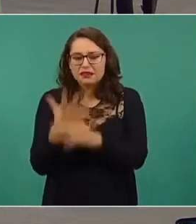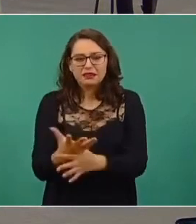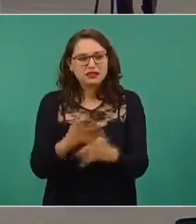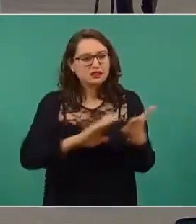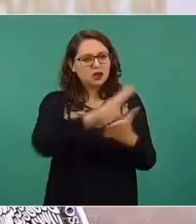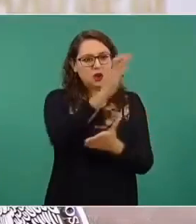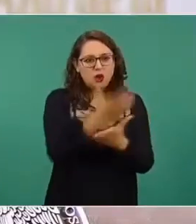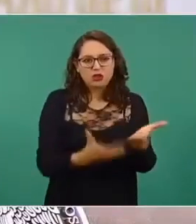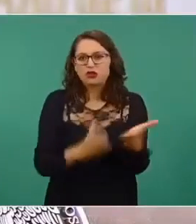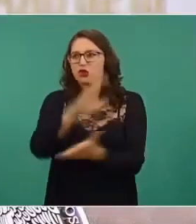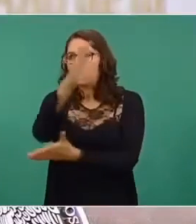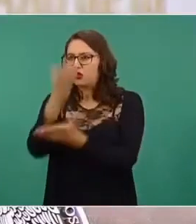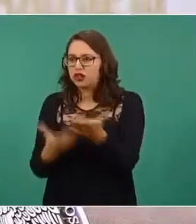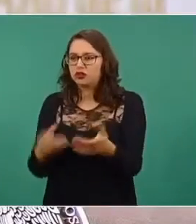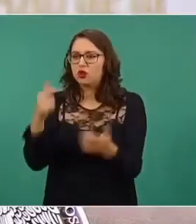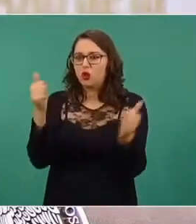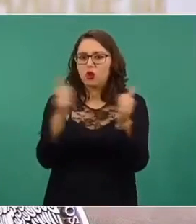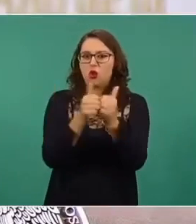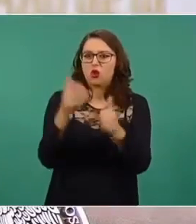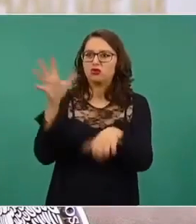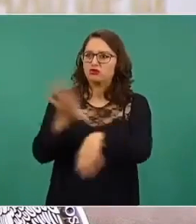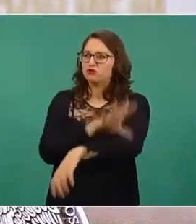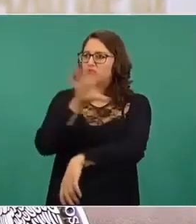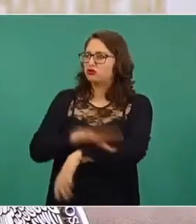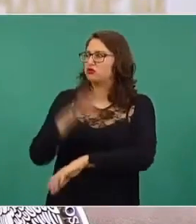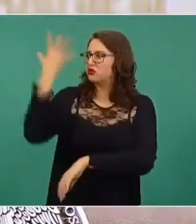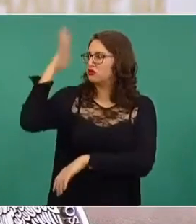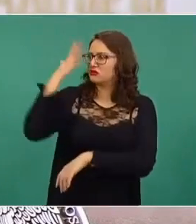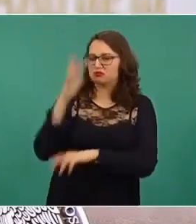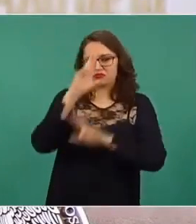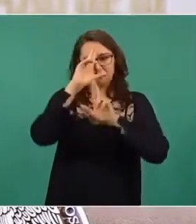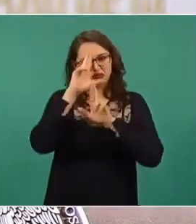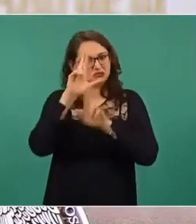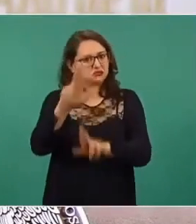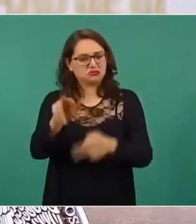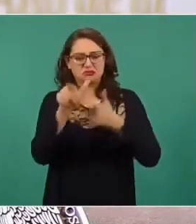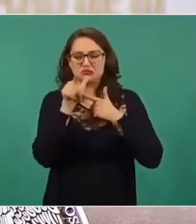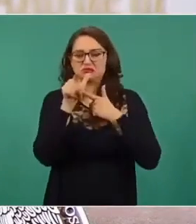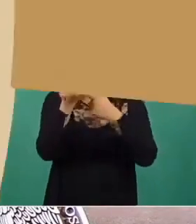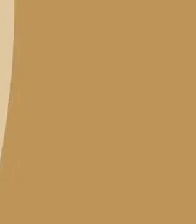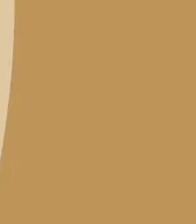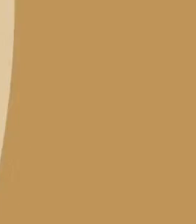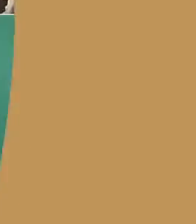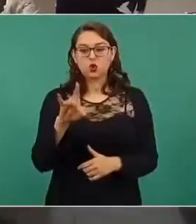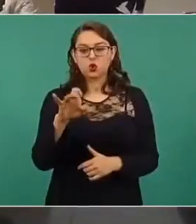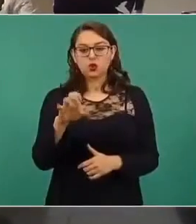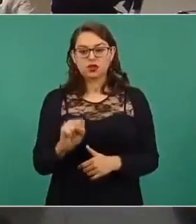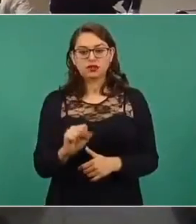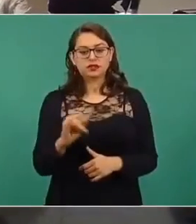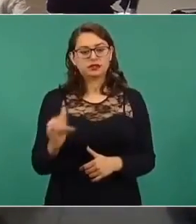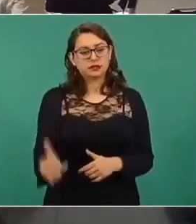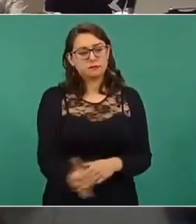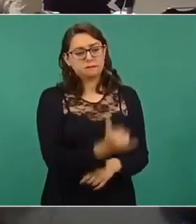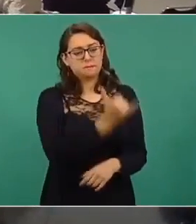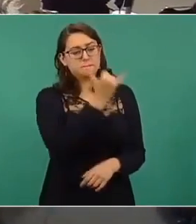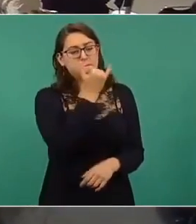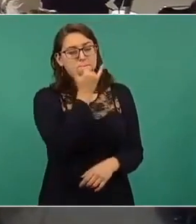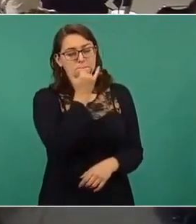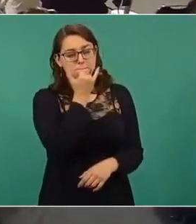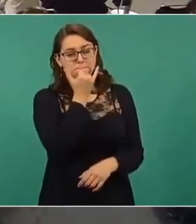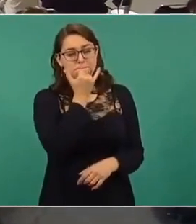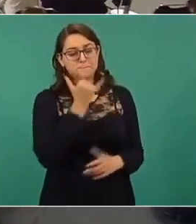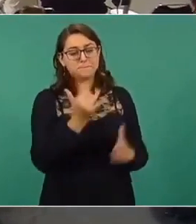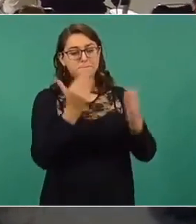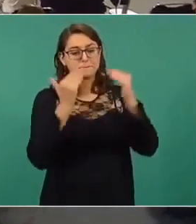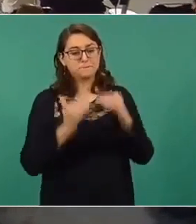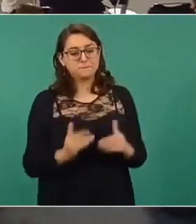que tiene con los paneles solares en sus casas y negocios y que producen menos de 500 kilowatts. El mandatario mexicano explicó